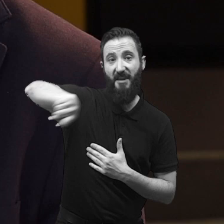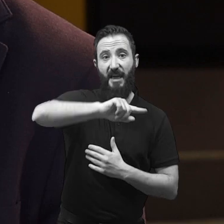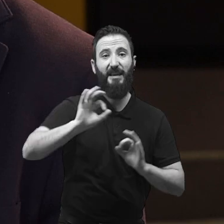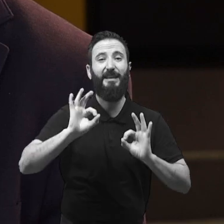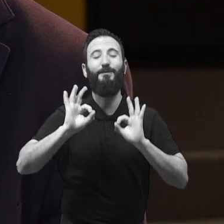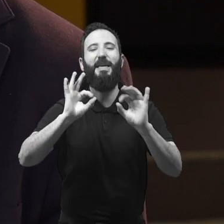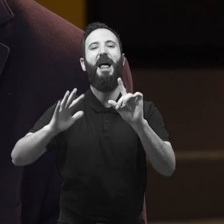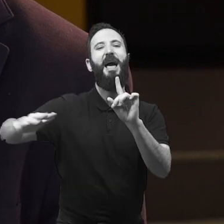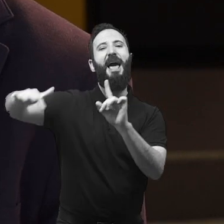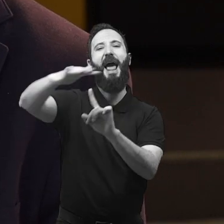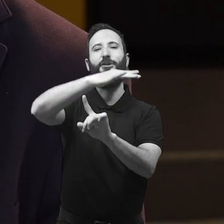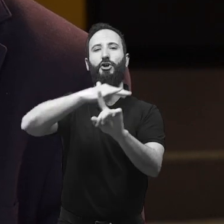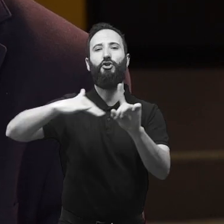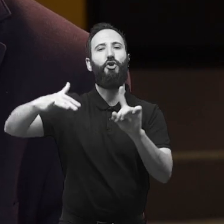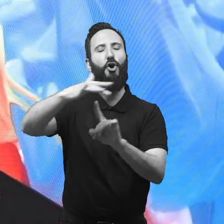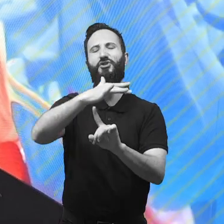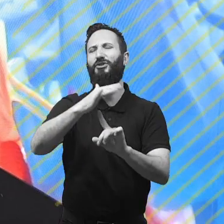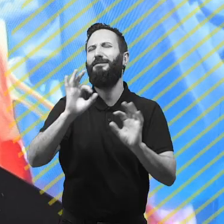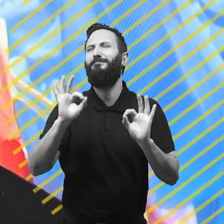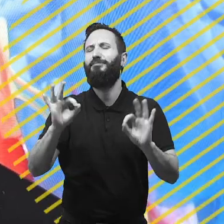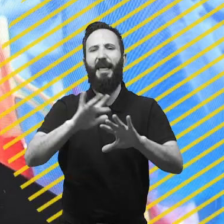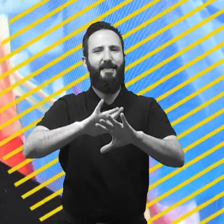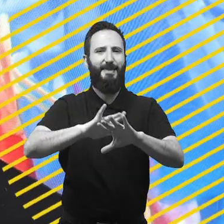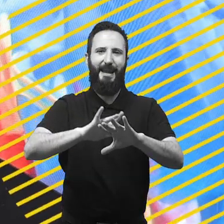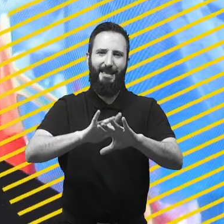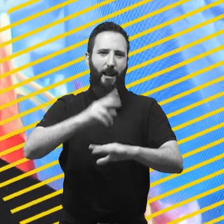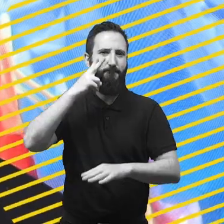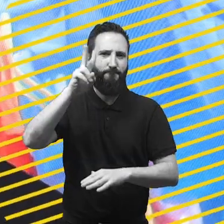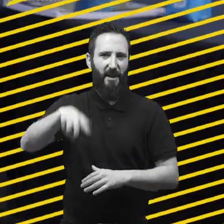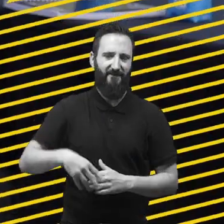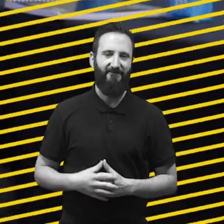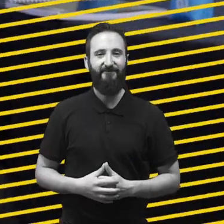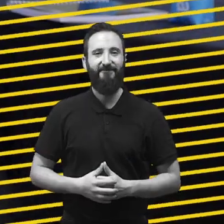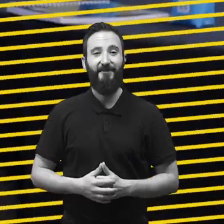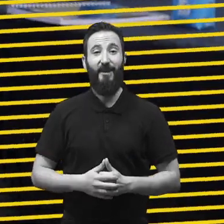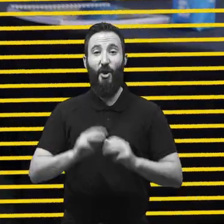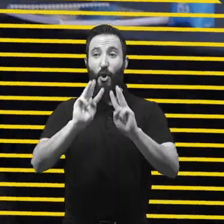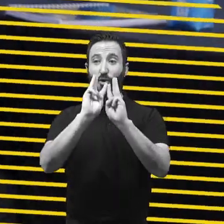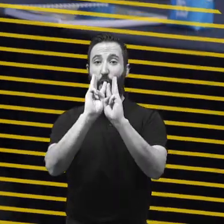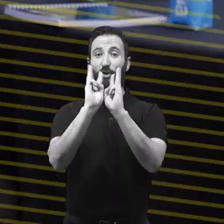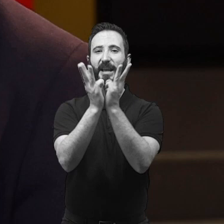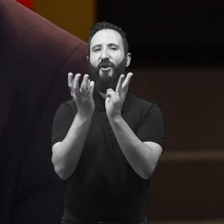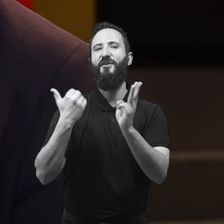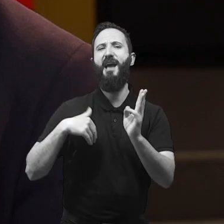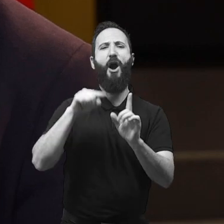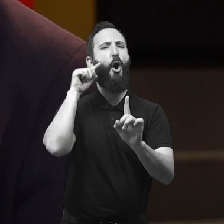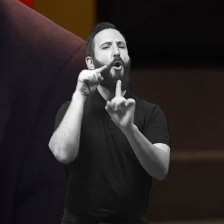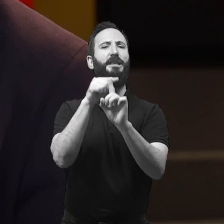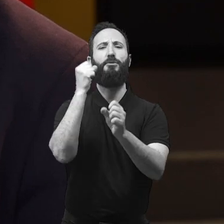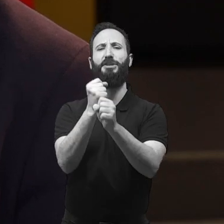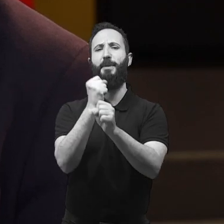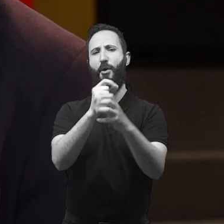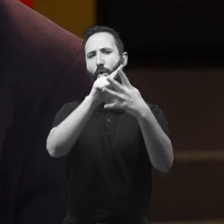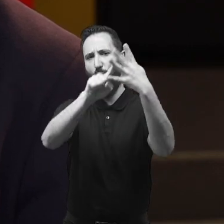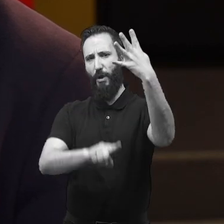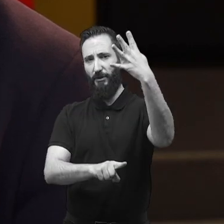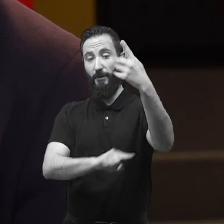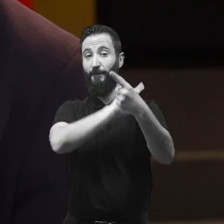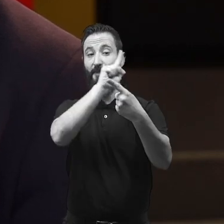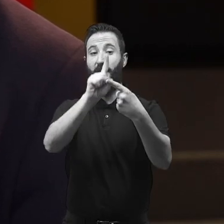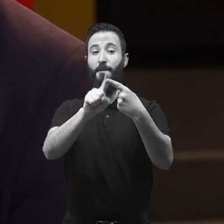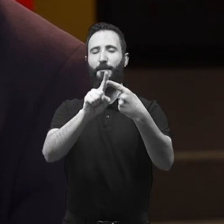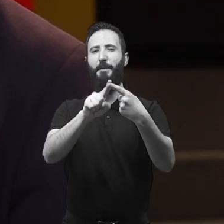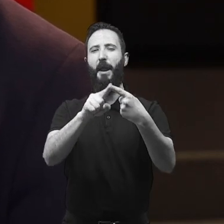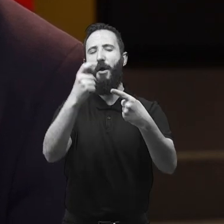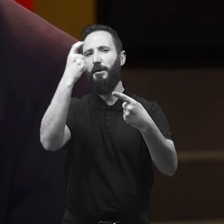todo, extraordinariamente digital. El Consejo ya ha marcado 4 objetivos de trabajo. Primero, definir claramente cuáles son